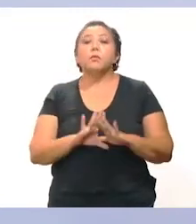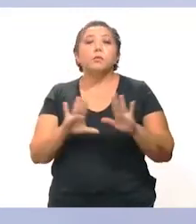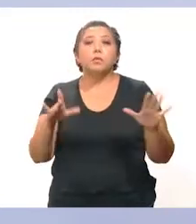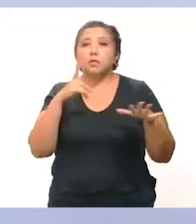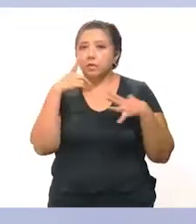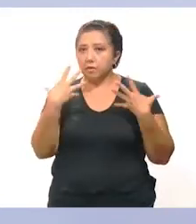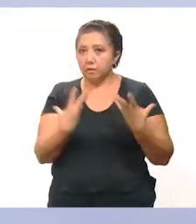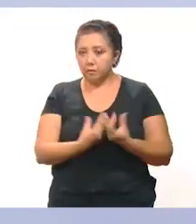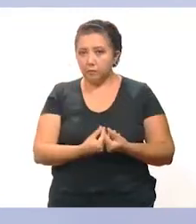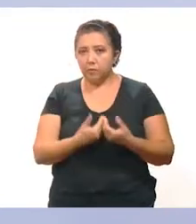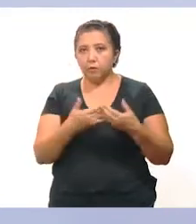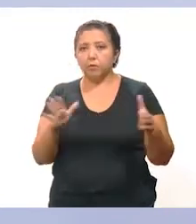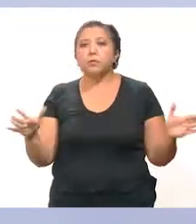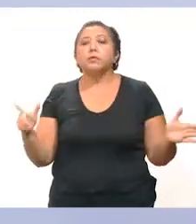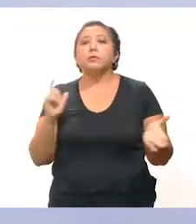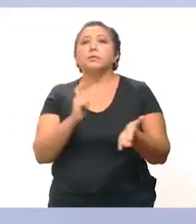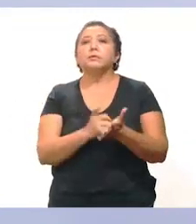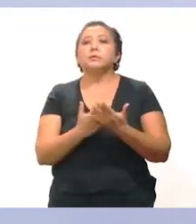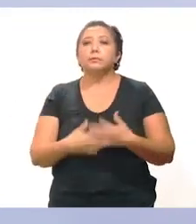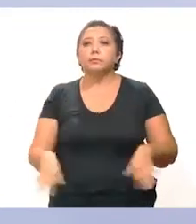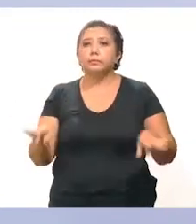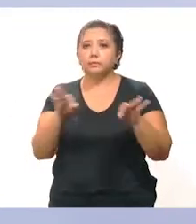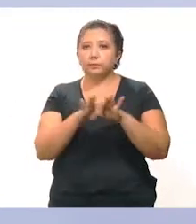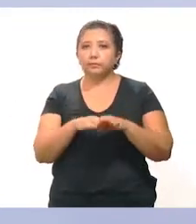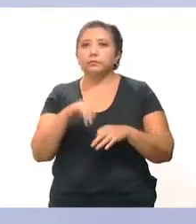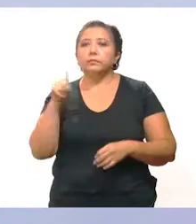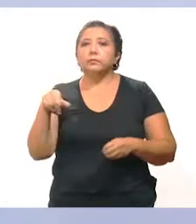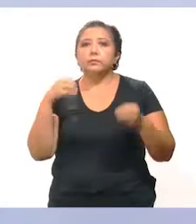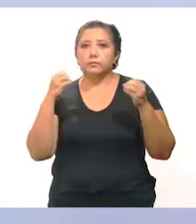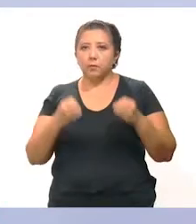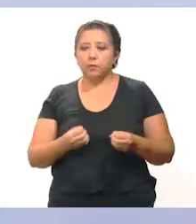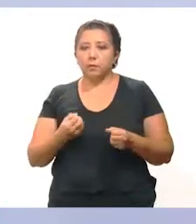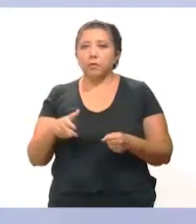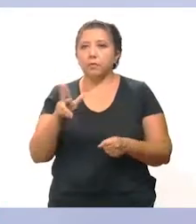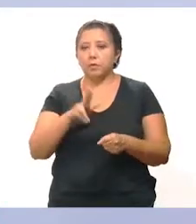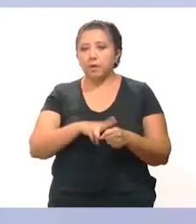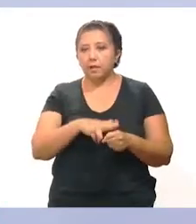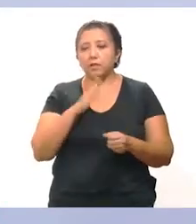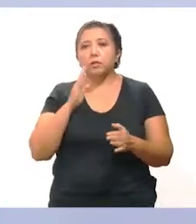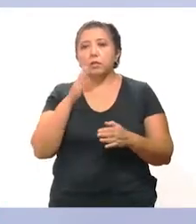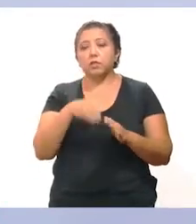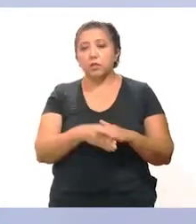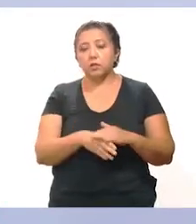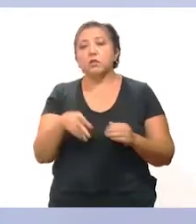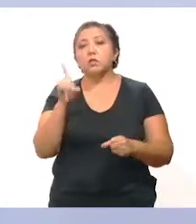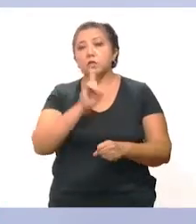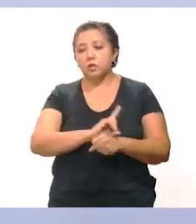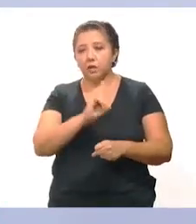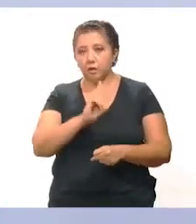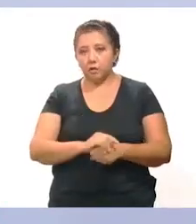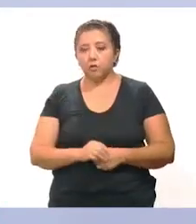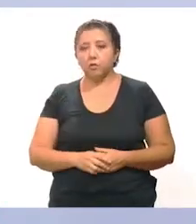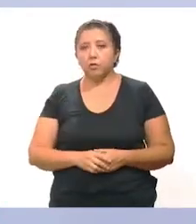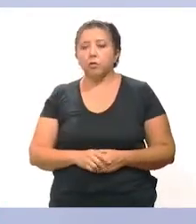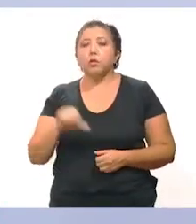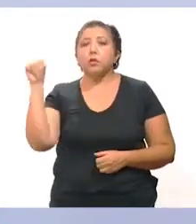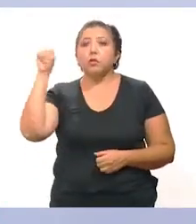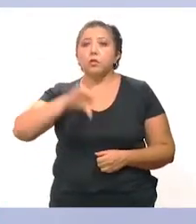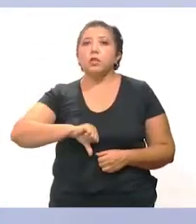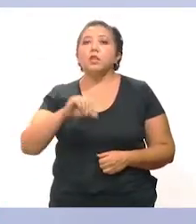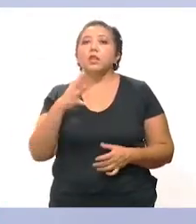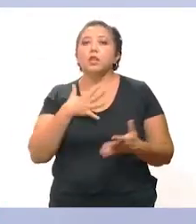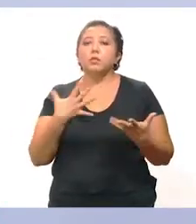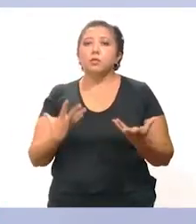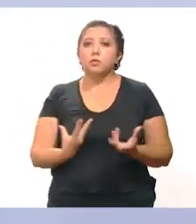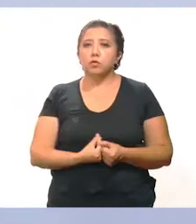hemos señalado, en la reapertura económica los datos más importantes son la ocupación hospitalaria y los ingresos diarios. El día de